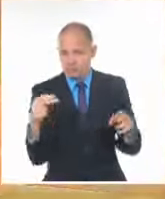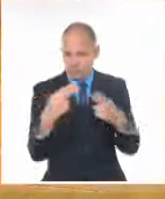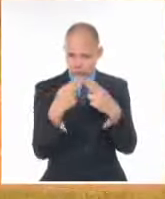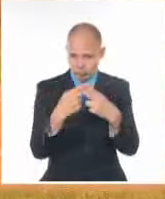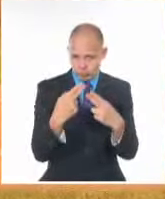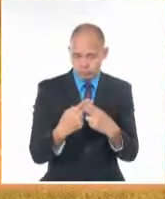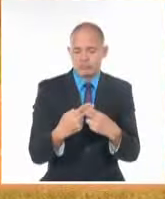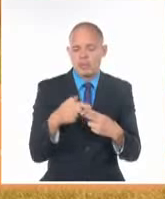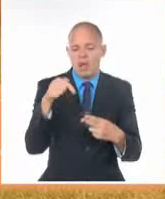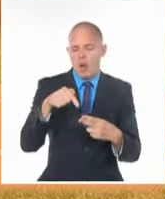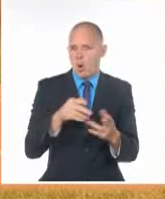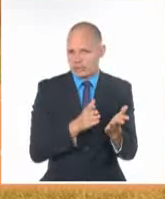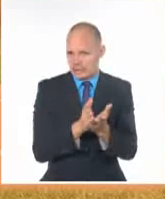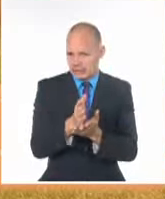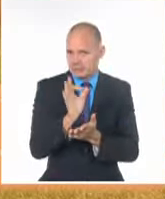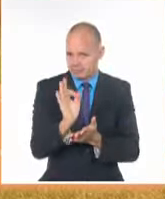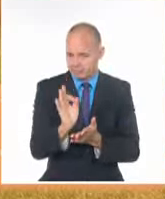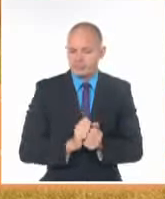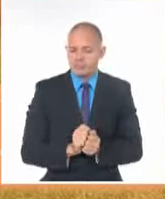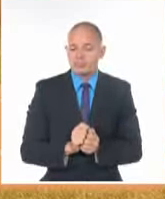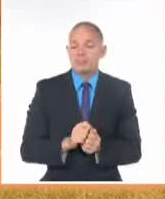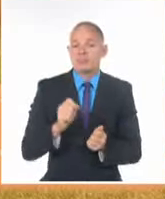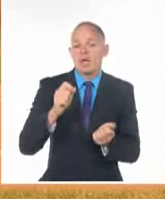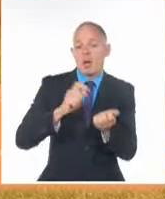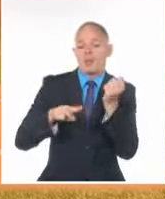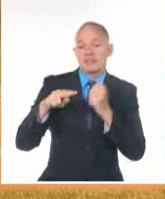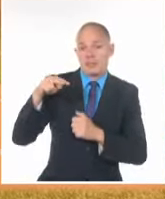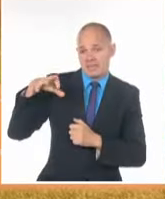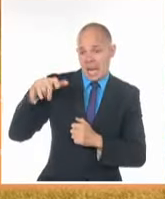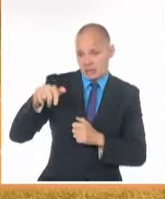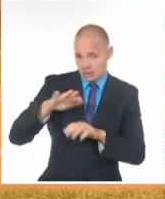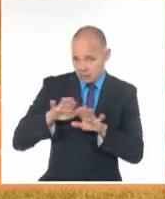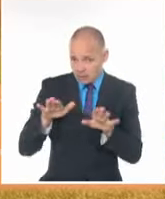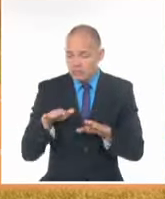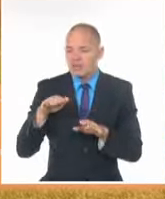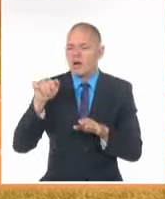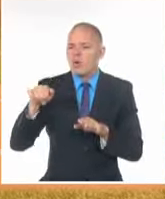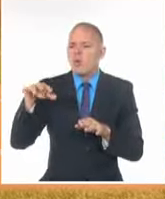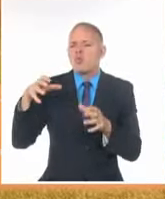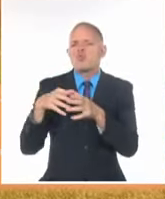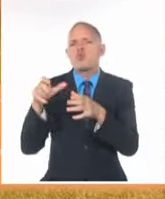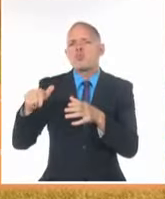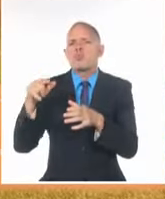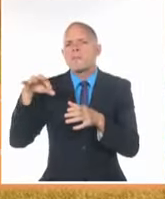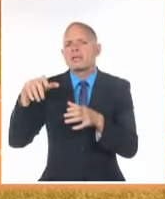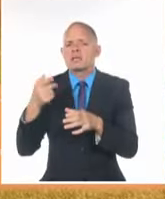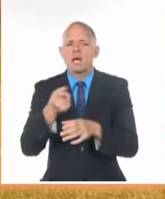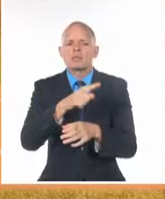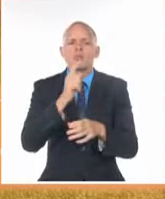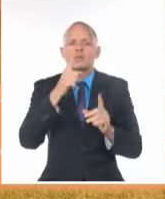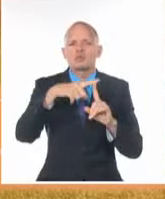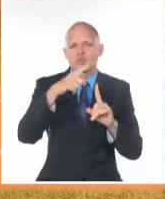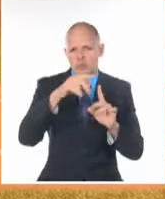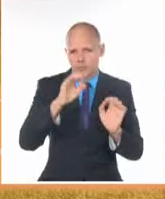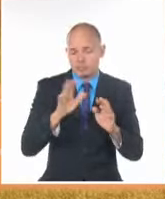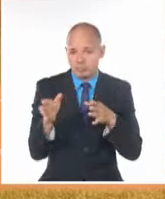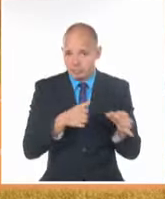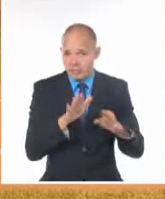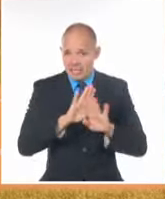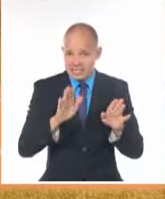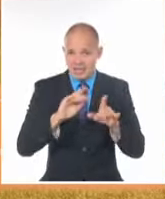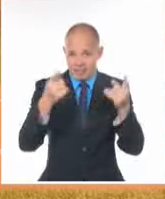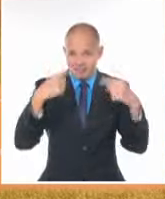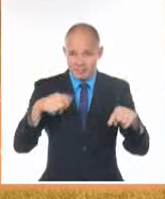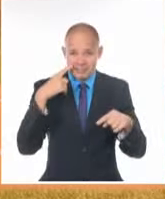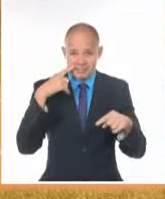estadio Capitán San Luis, Pinar del Río continuará recibiendo a Las Tunas, Isla de la Juventud a Santiago de Cuba en el Cristóbal Labra, mientras que